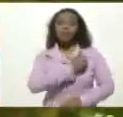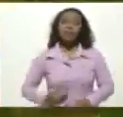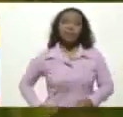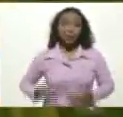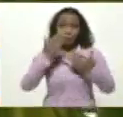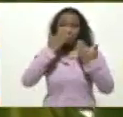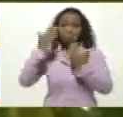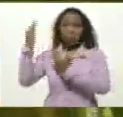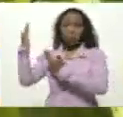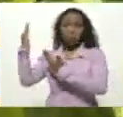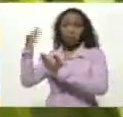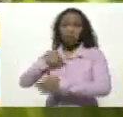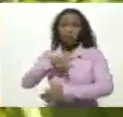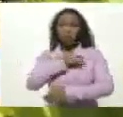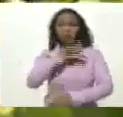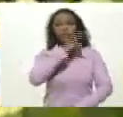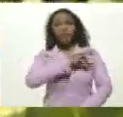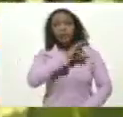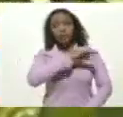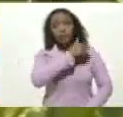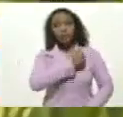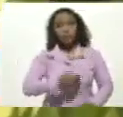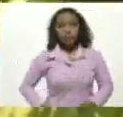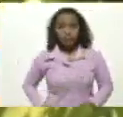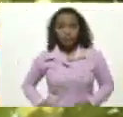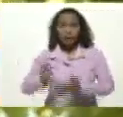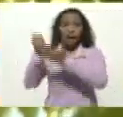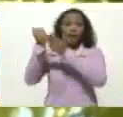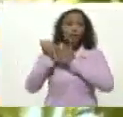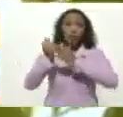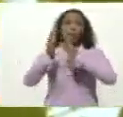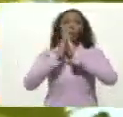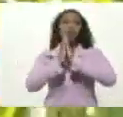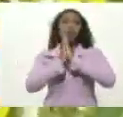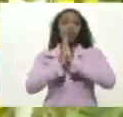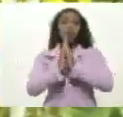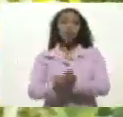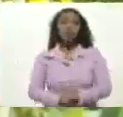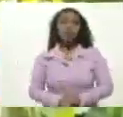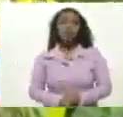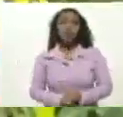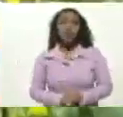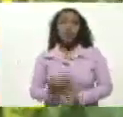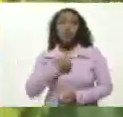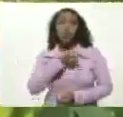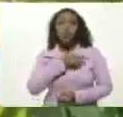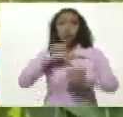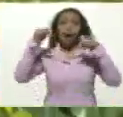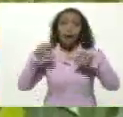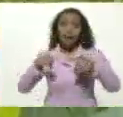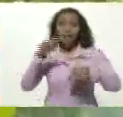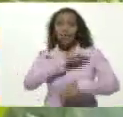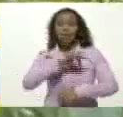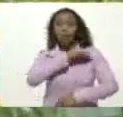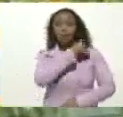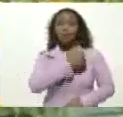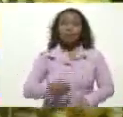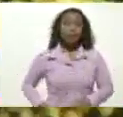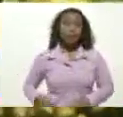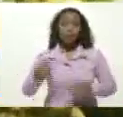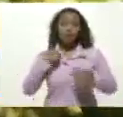cómo estamos, señor presidente. Ayúdenos, por favor. Estamos aquí, señor presidente, en la zona rural. Estoy